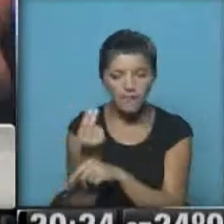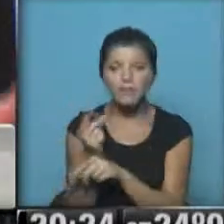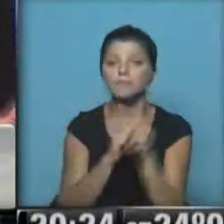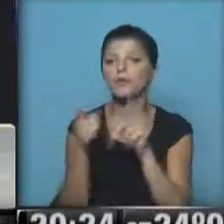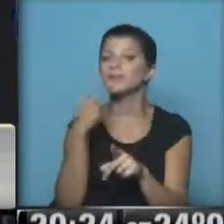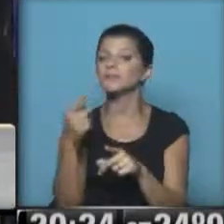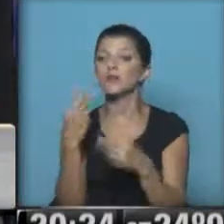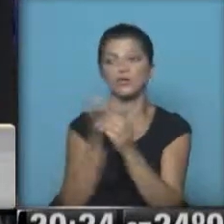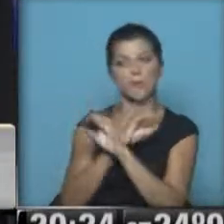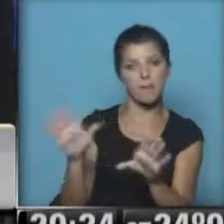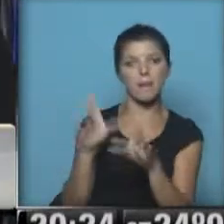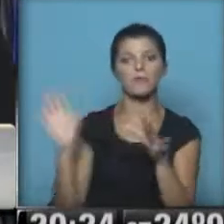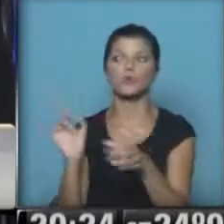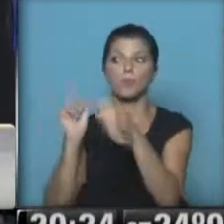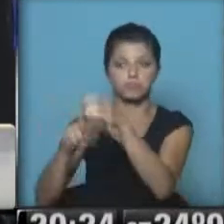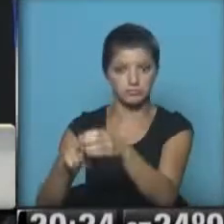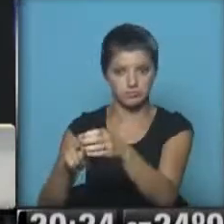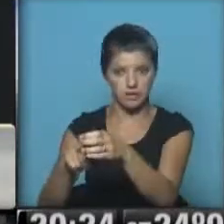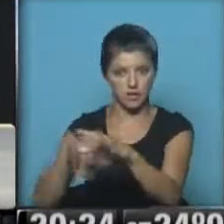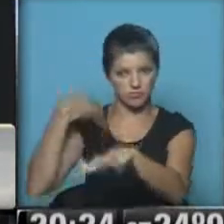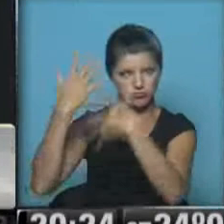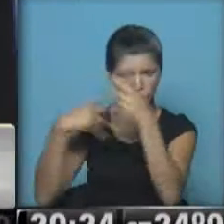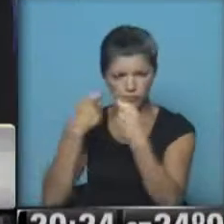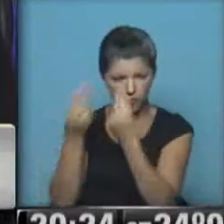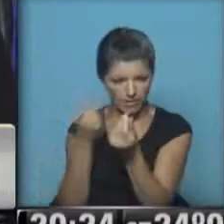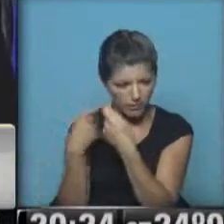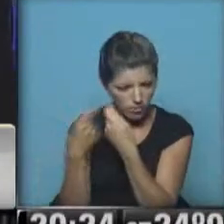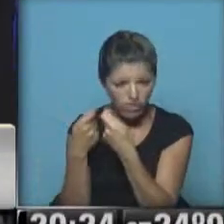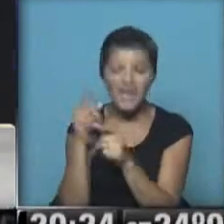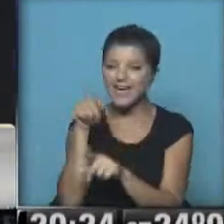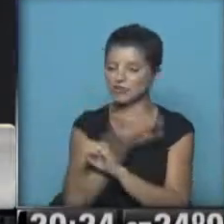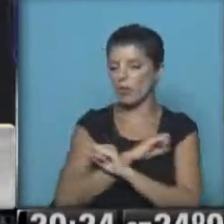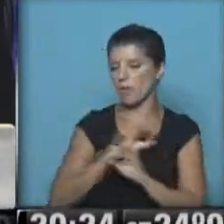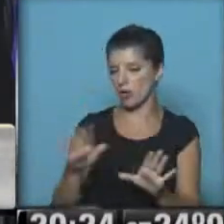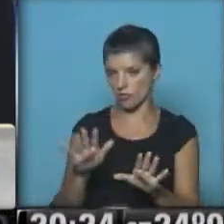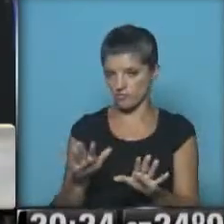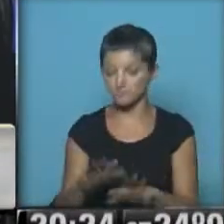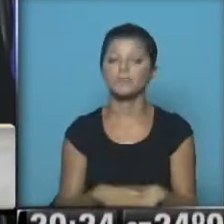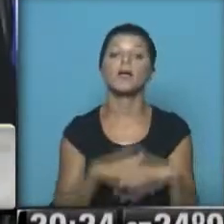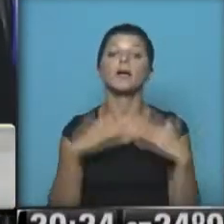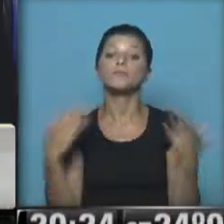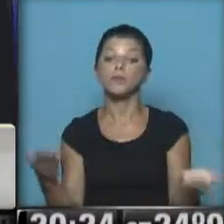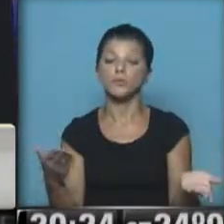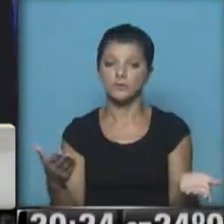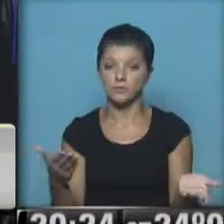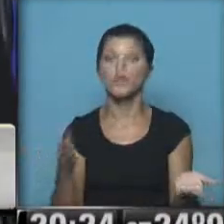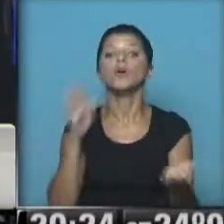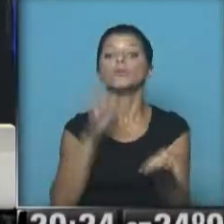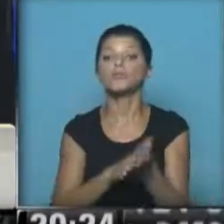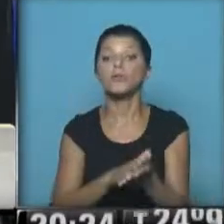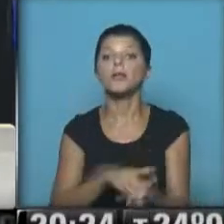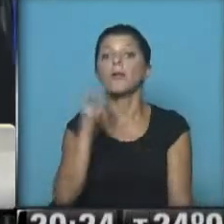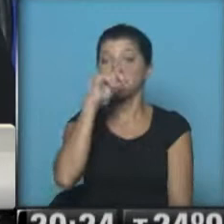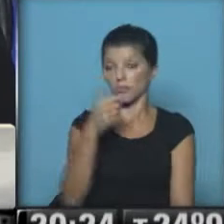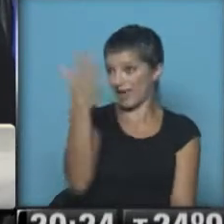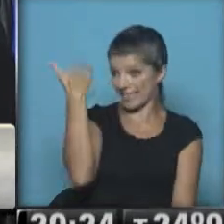impolutos, pero están involucrados con escándalos de corrupción, esto se hace más complicado. Por lo tanto, respondiendo a la pregunta